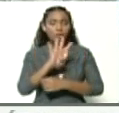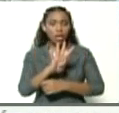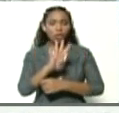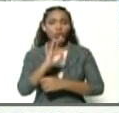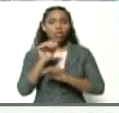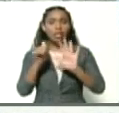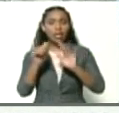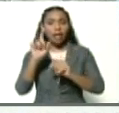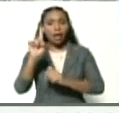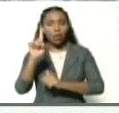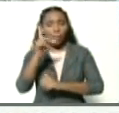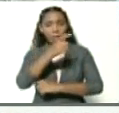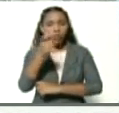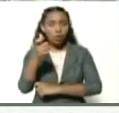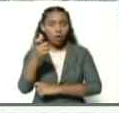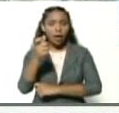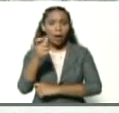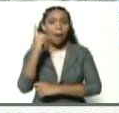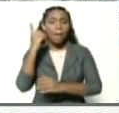11.461 casos,